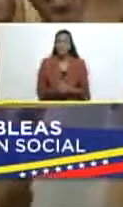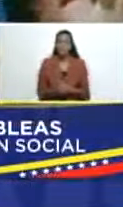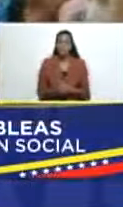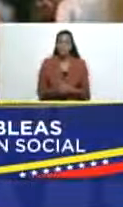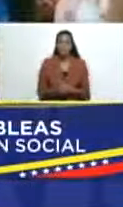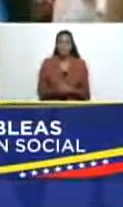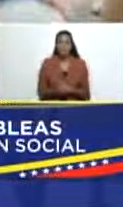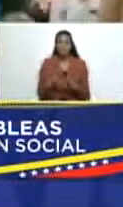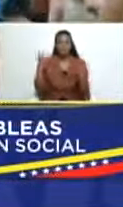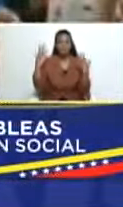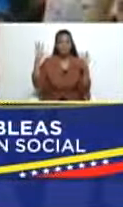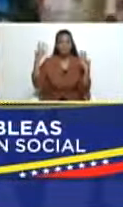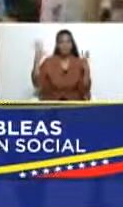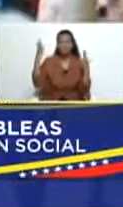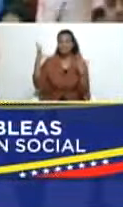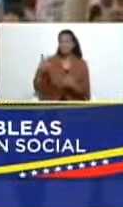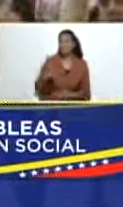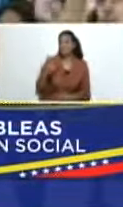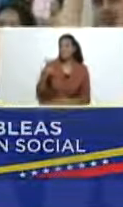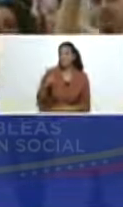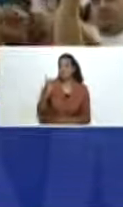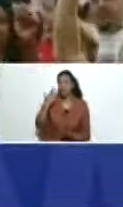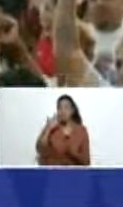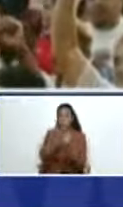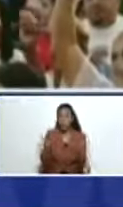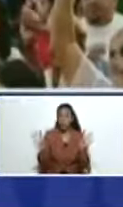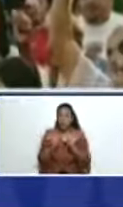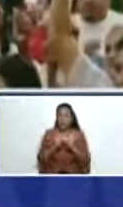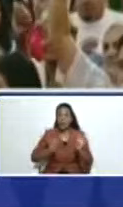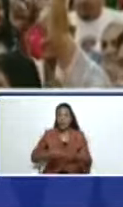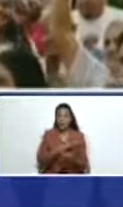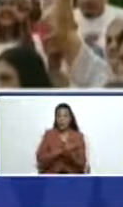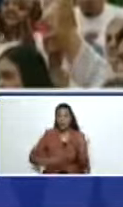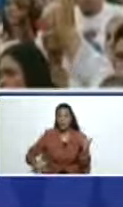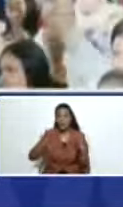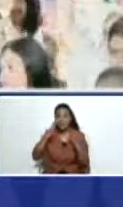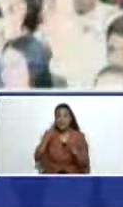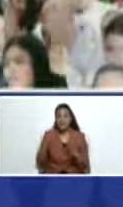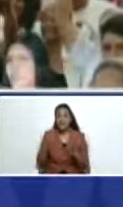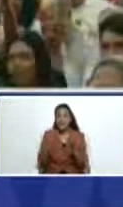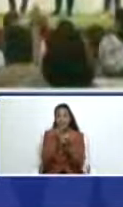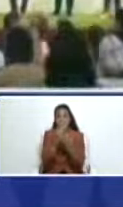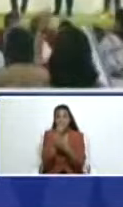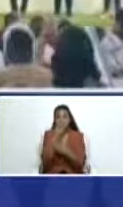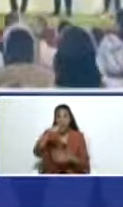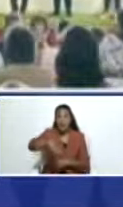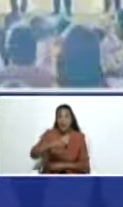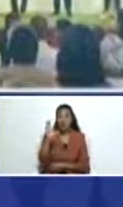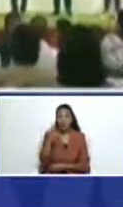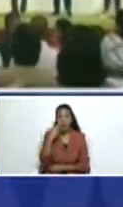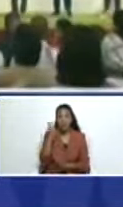Emocionante, amarle un aplauso desde aquí, desde el puesto de comando presidencial del Palacio de Miraflores.